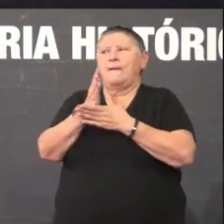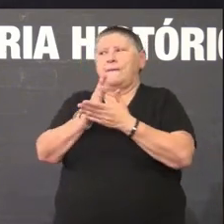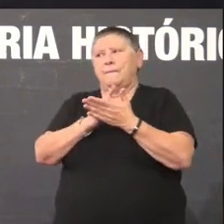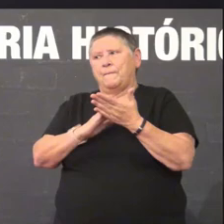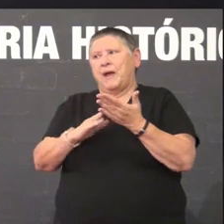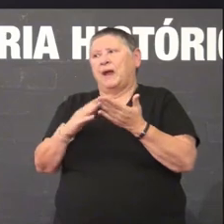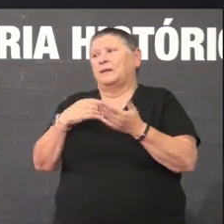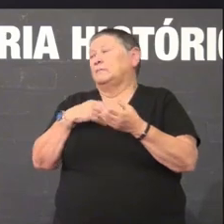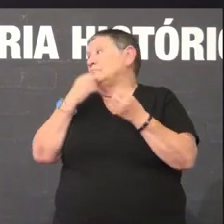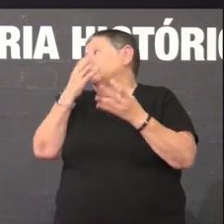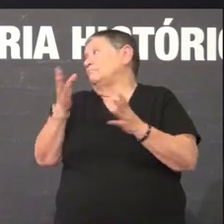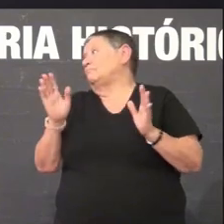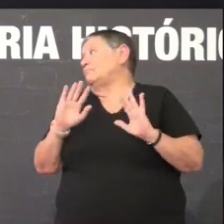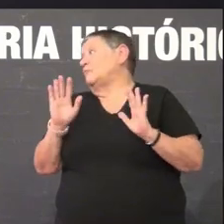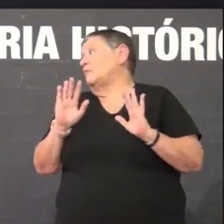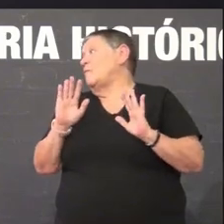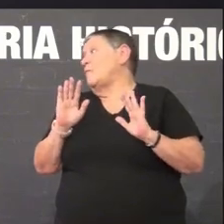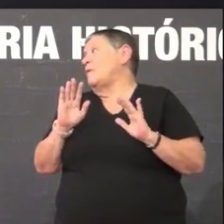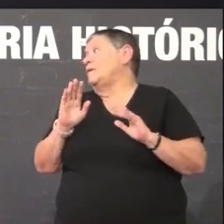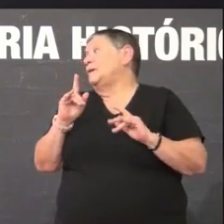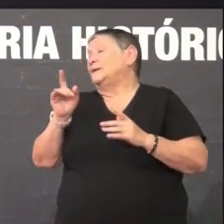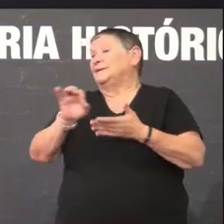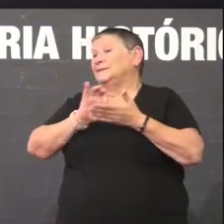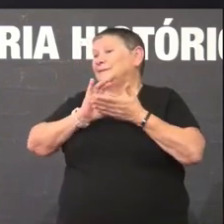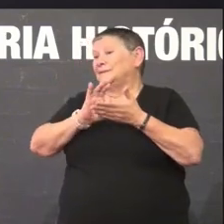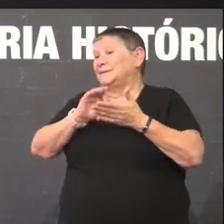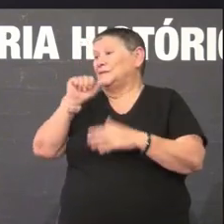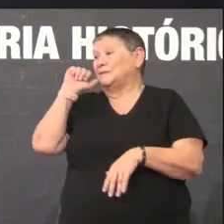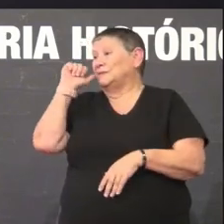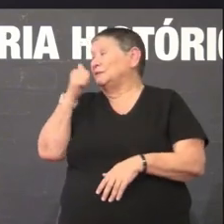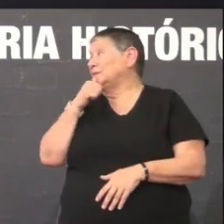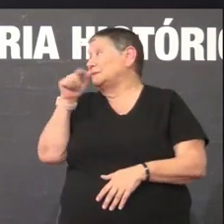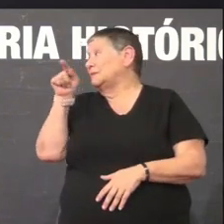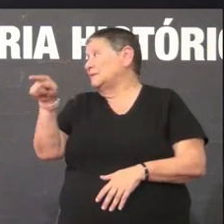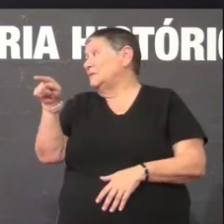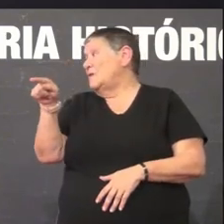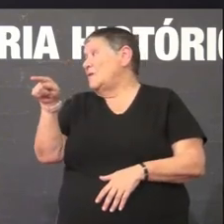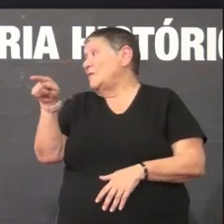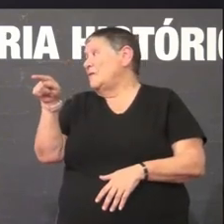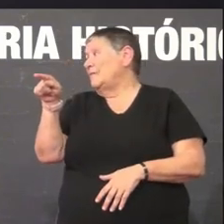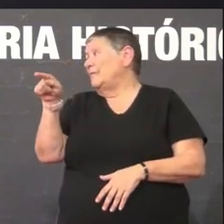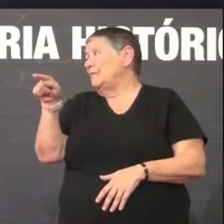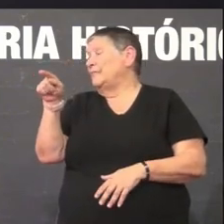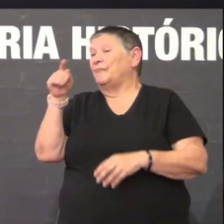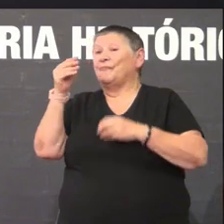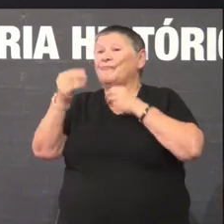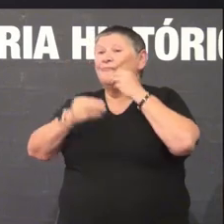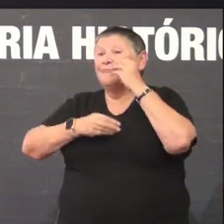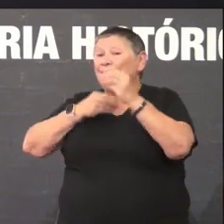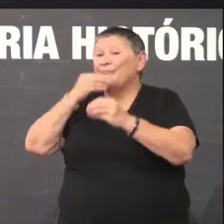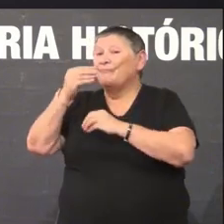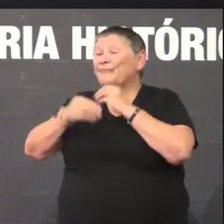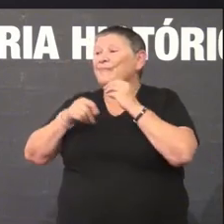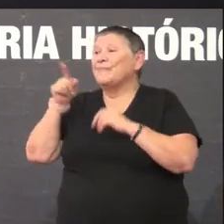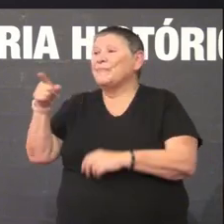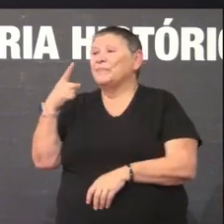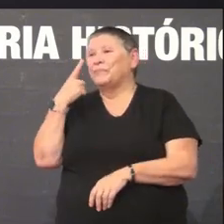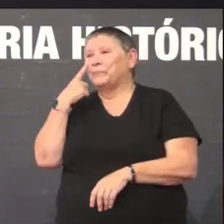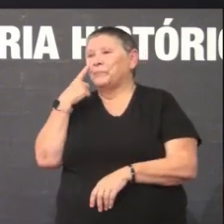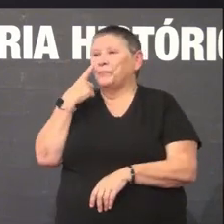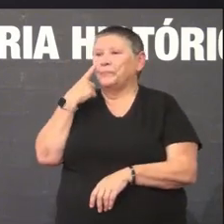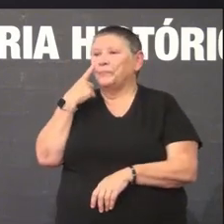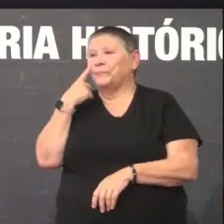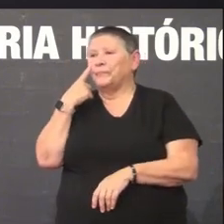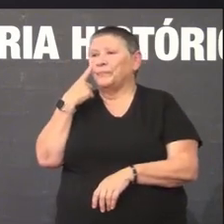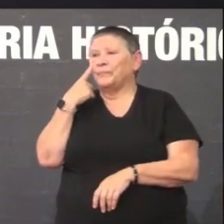hecho mención, que es que el servicio secreto, una de las cosas que ha hecho es vigilar